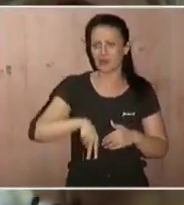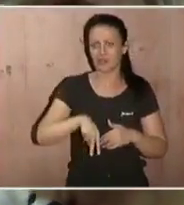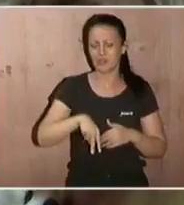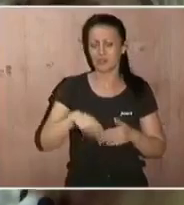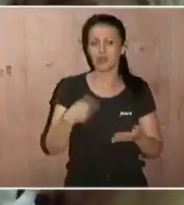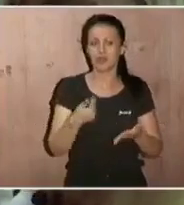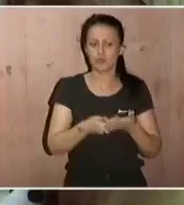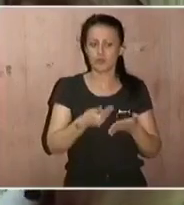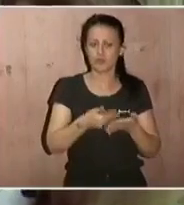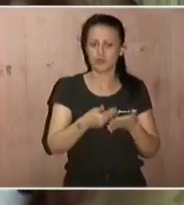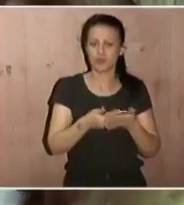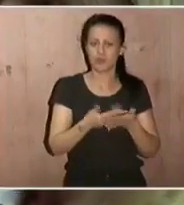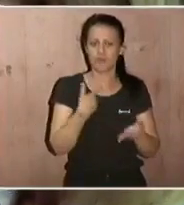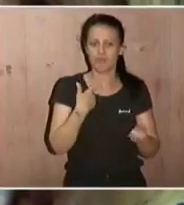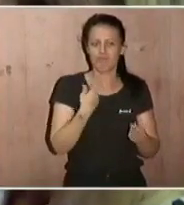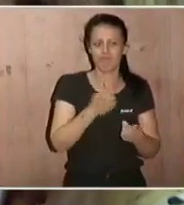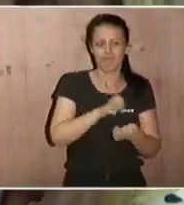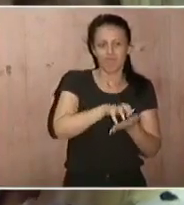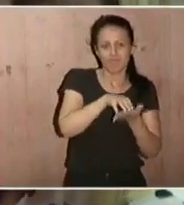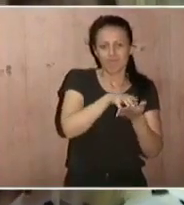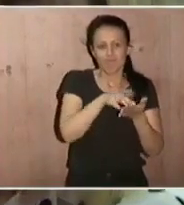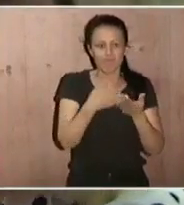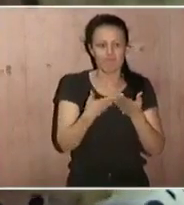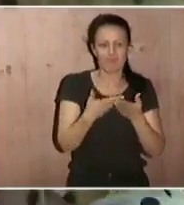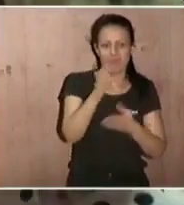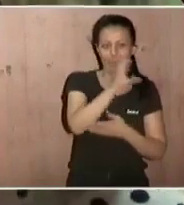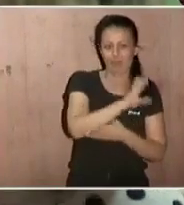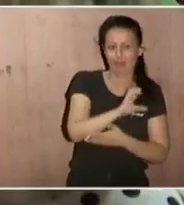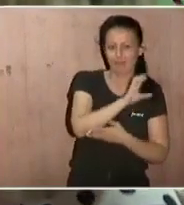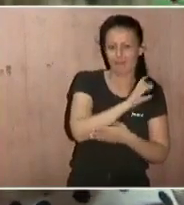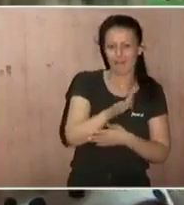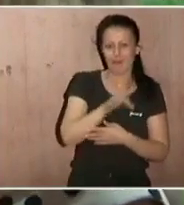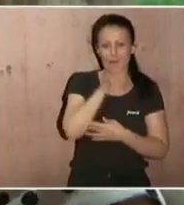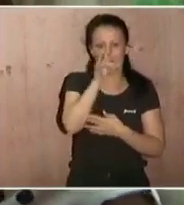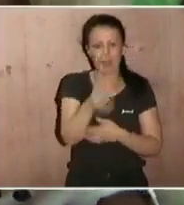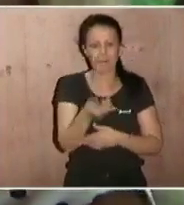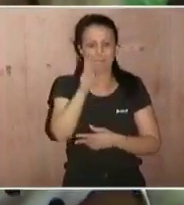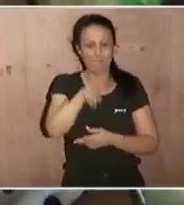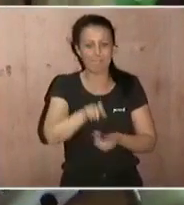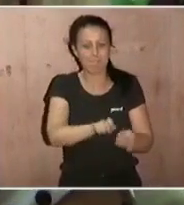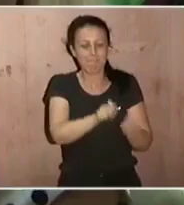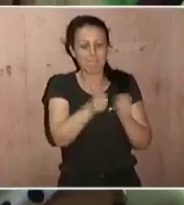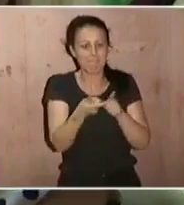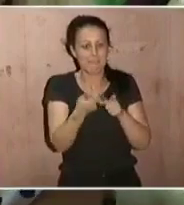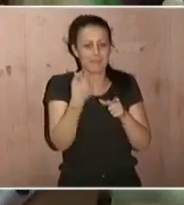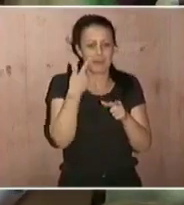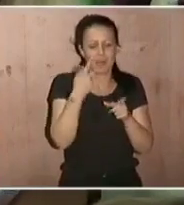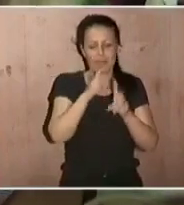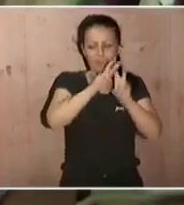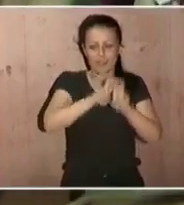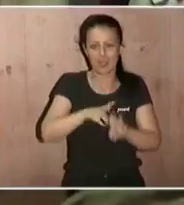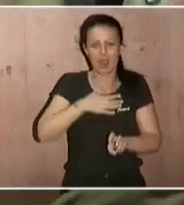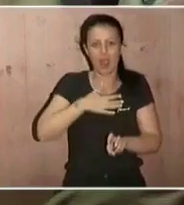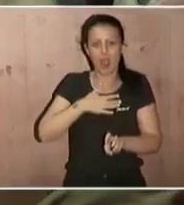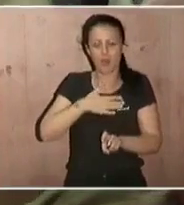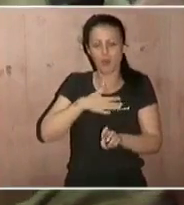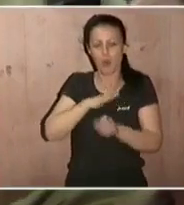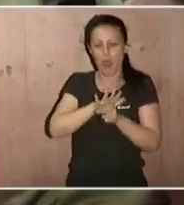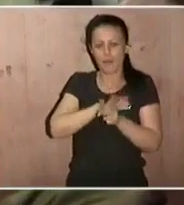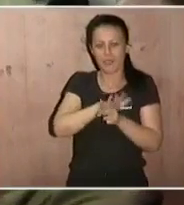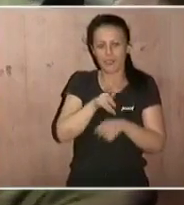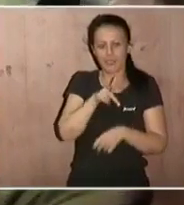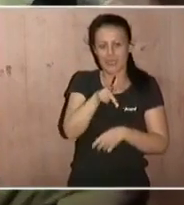de la comunión de inquietudes científicas como de las similitudes de su proyección investigadora en los ámbitos del